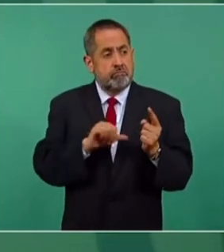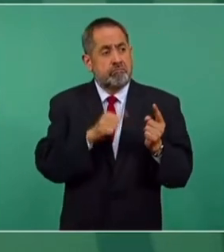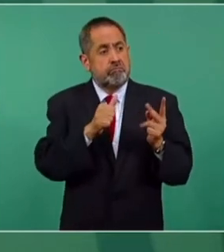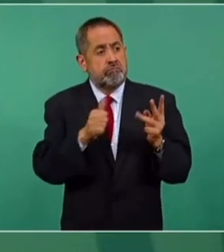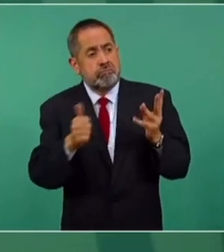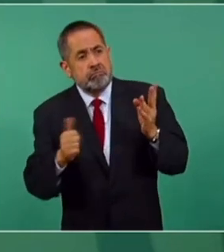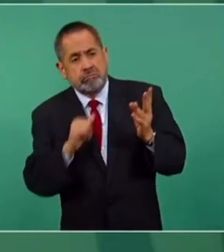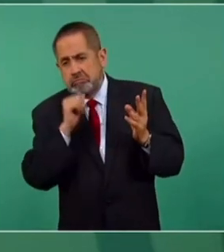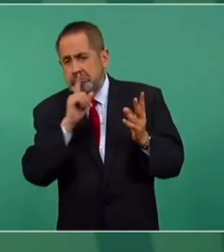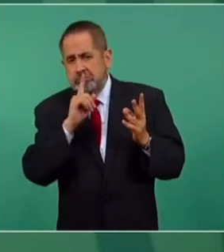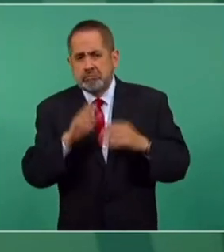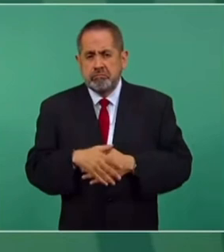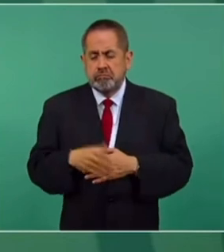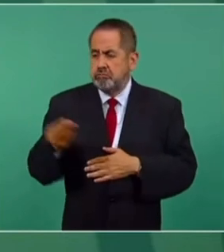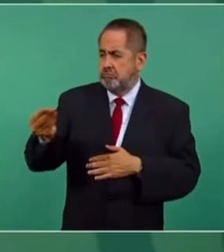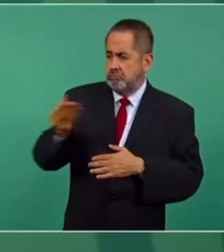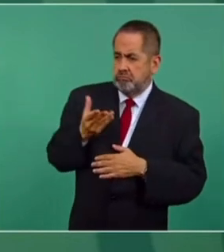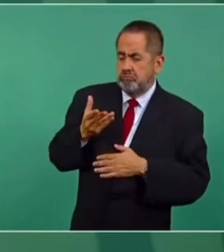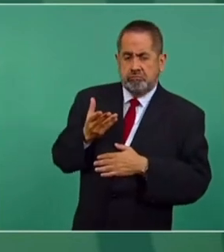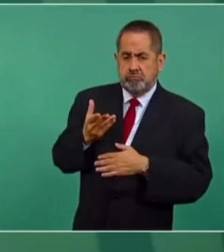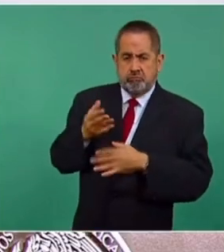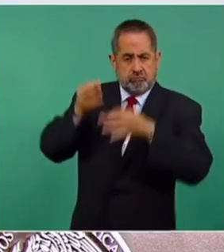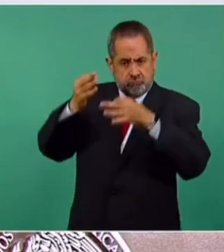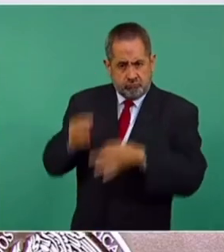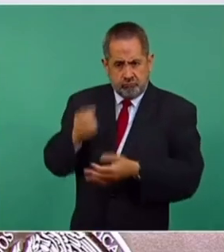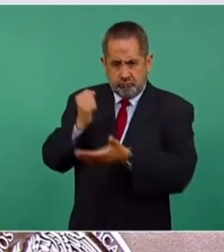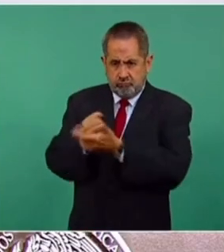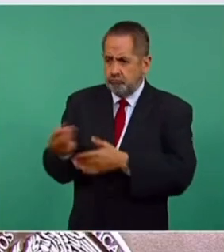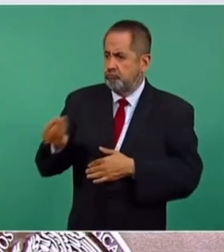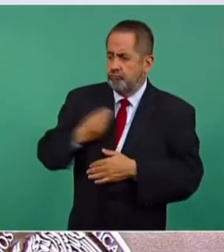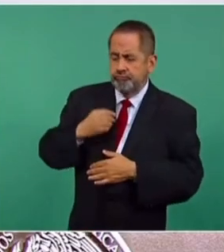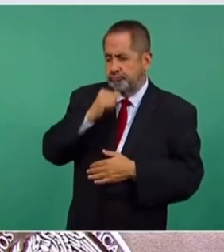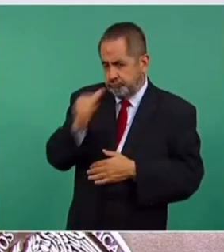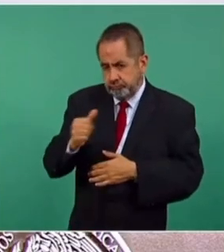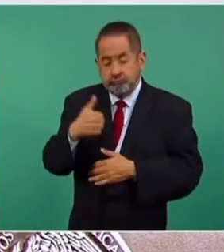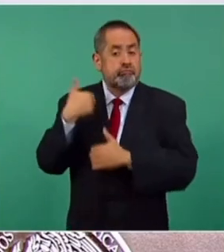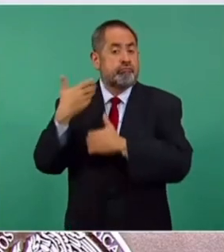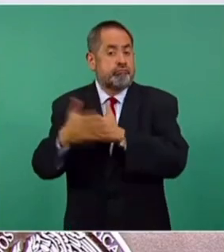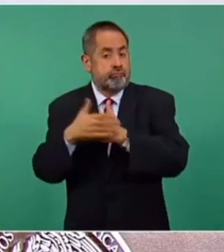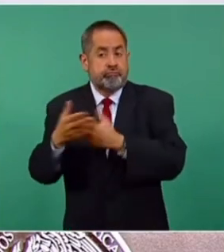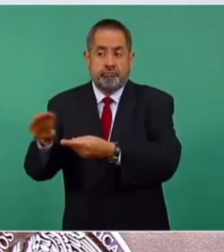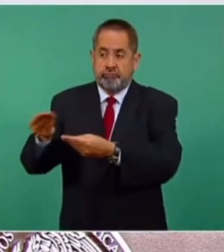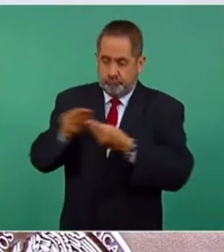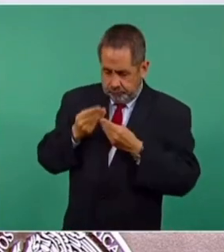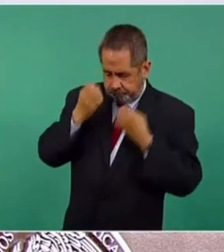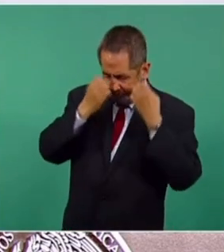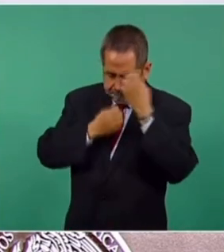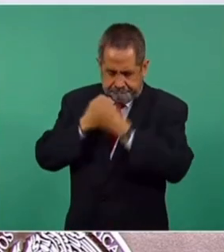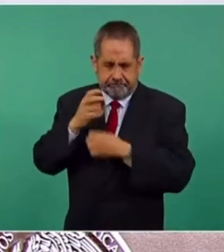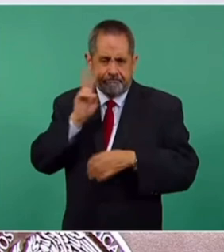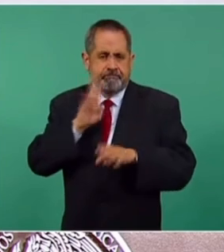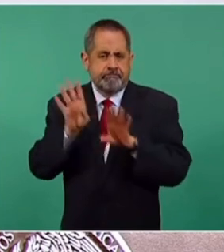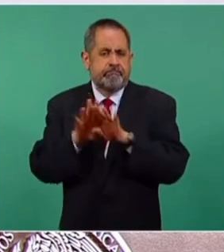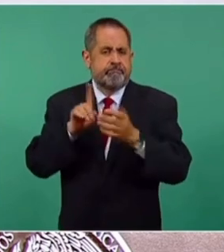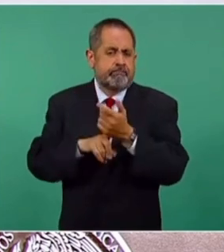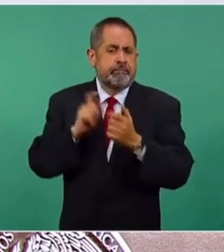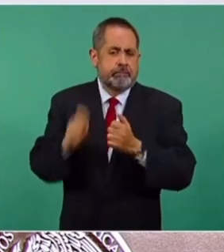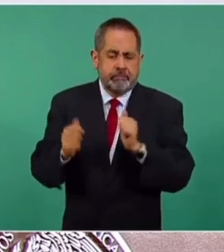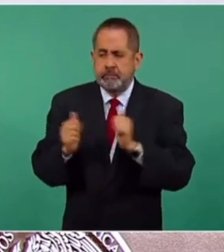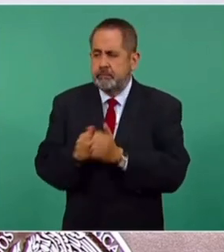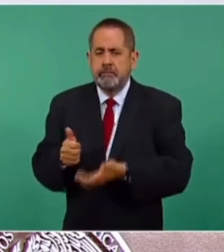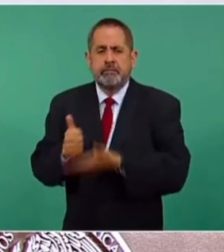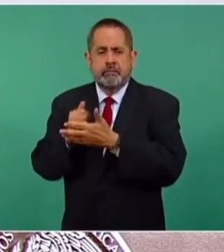lo toma. No hemos recibido notificación oficial, cuando la recibamos, pues analizaremos cuidadosamente el caso, por supuesto con el